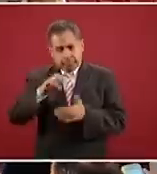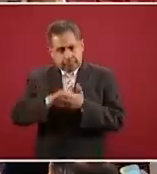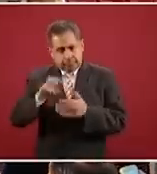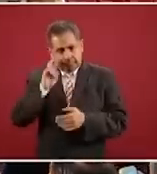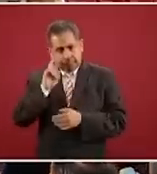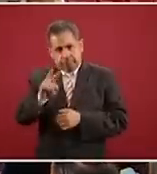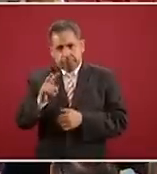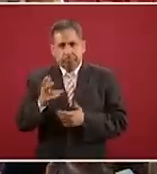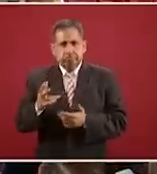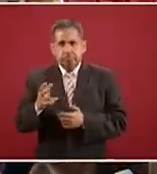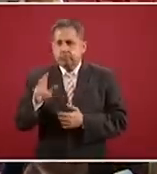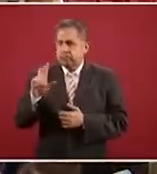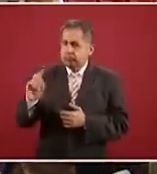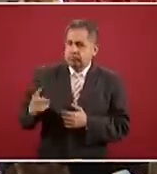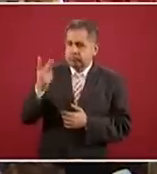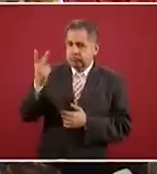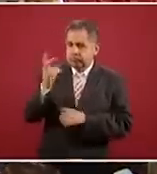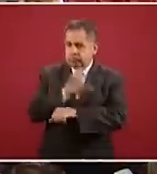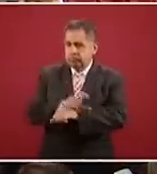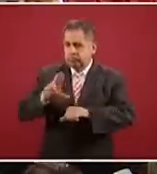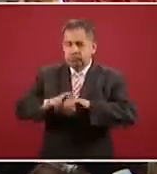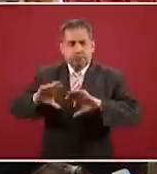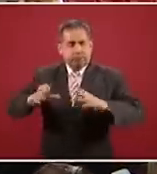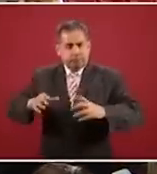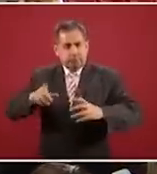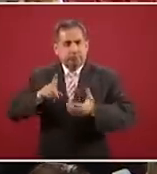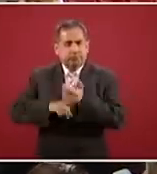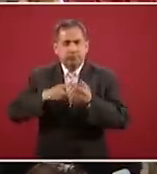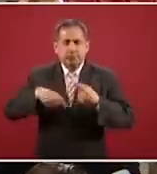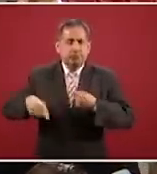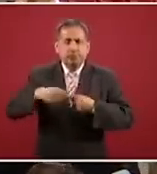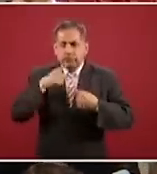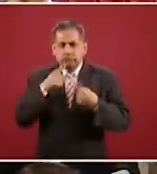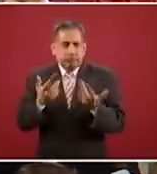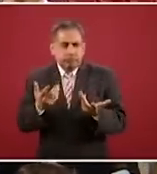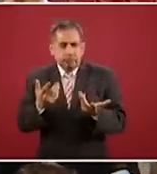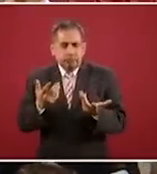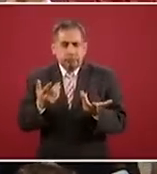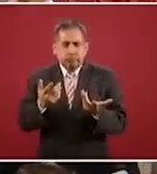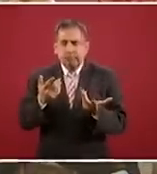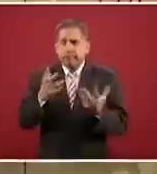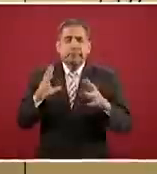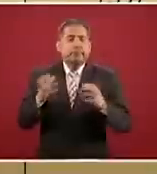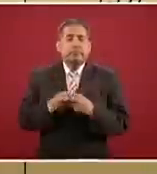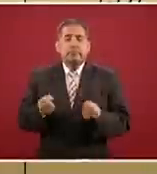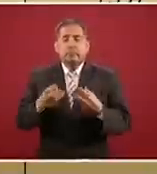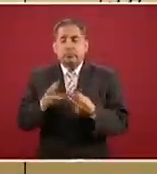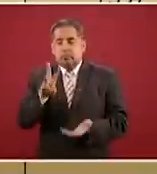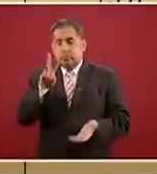un estado que tiene 32 coordinaciones regionales, en ellas están desplegados